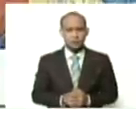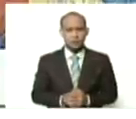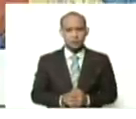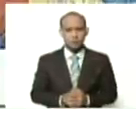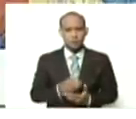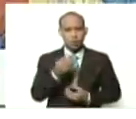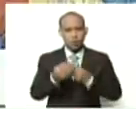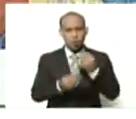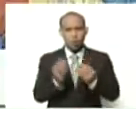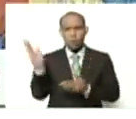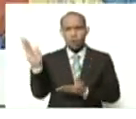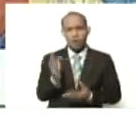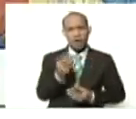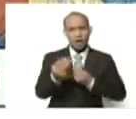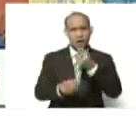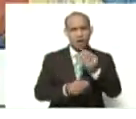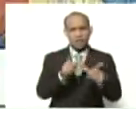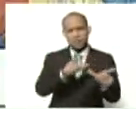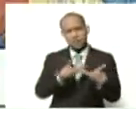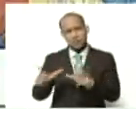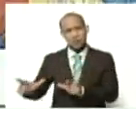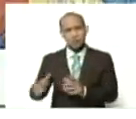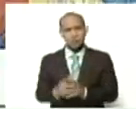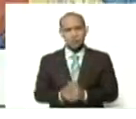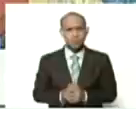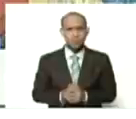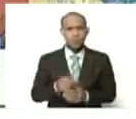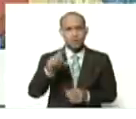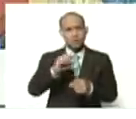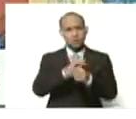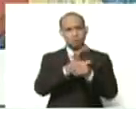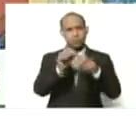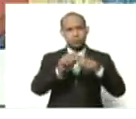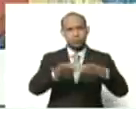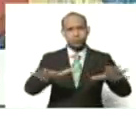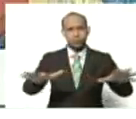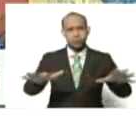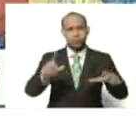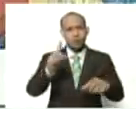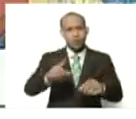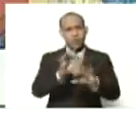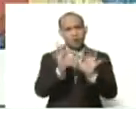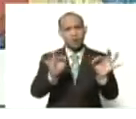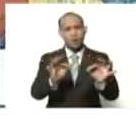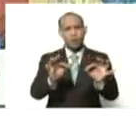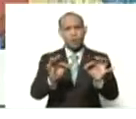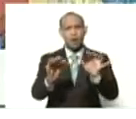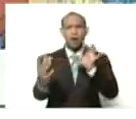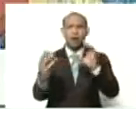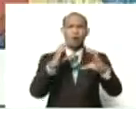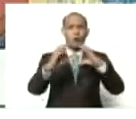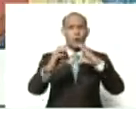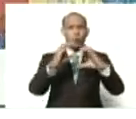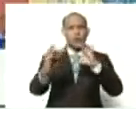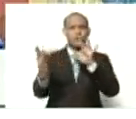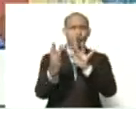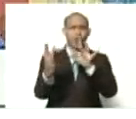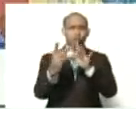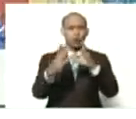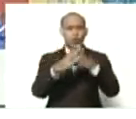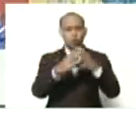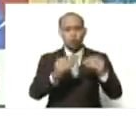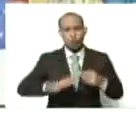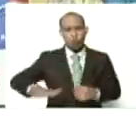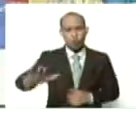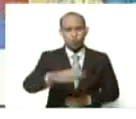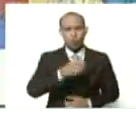como lo vienen haciendo, como lo venían haciendo en pandemia. Ya es una forma de comunicación con todas y con todos.